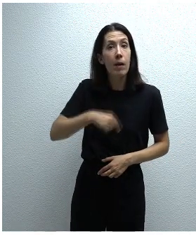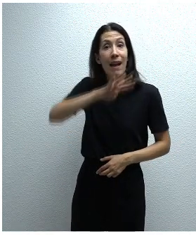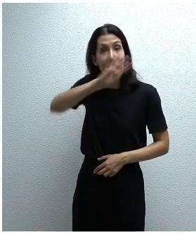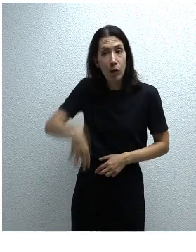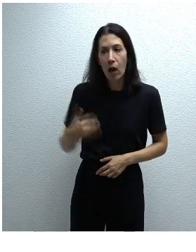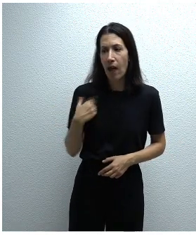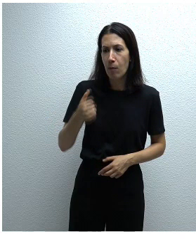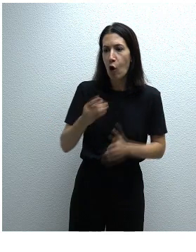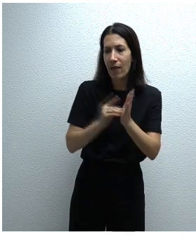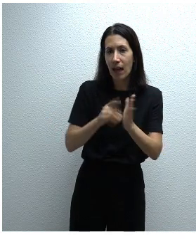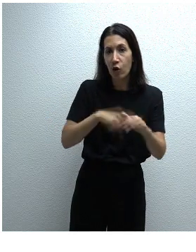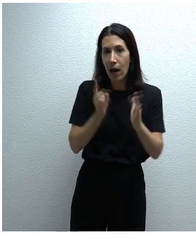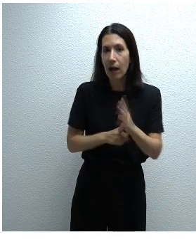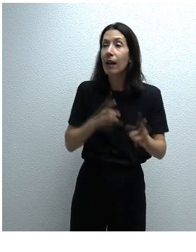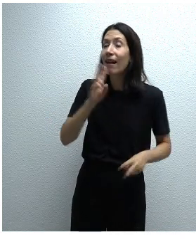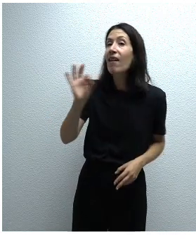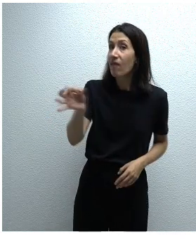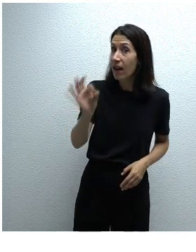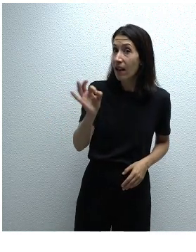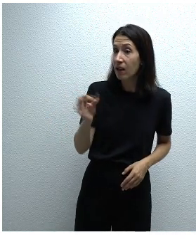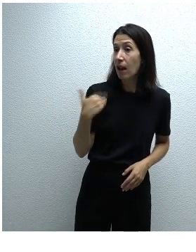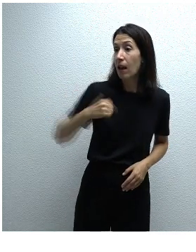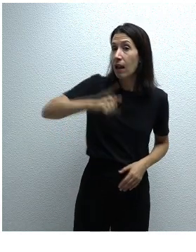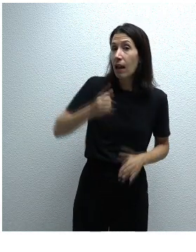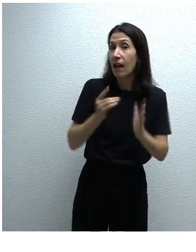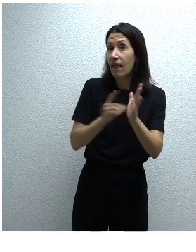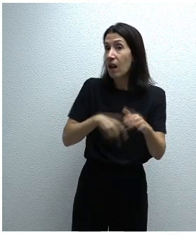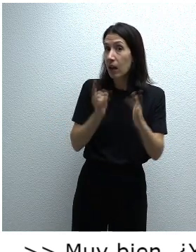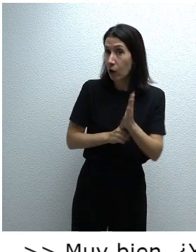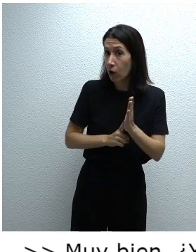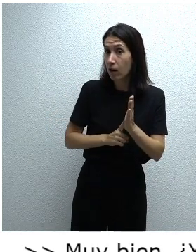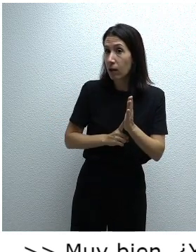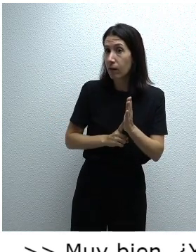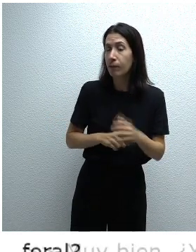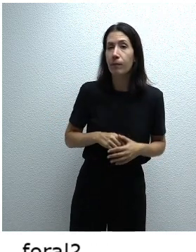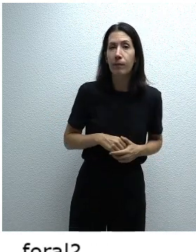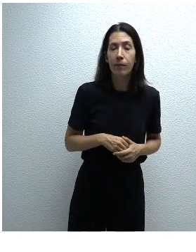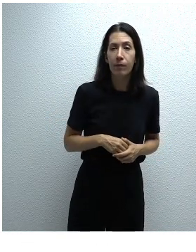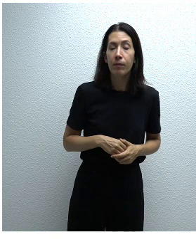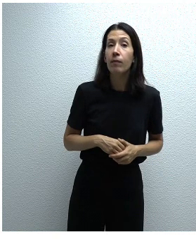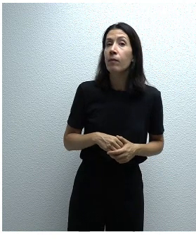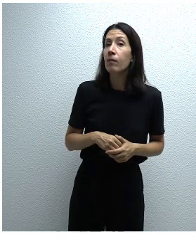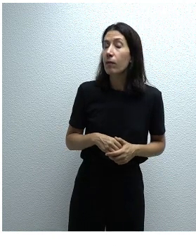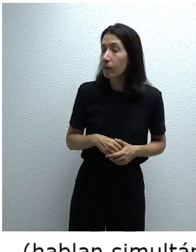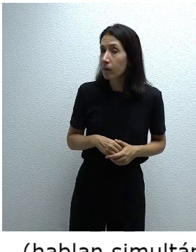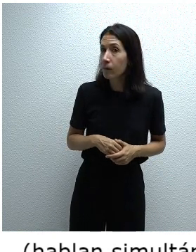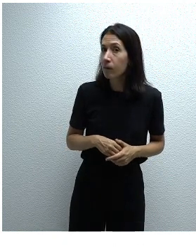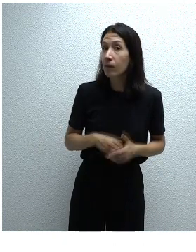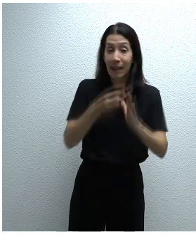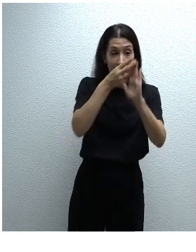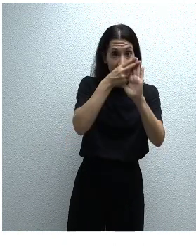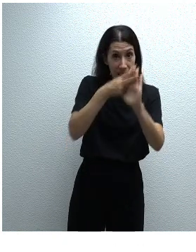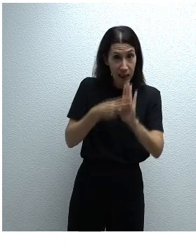ley recientemente. Efectivamente, ha sacado un decreto ley. Marcar el territorio, si fuera posible. Bueno, las